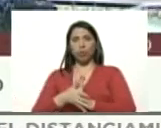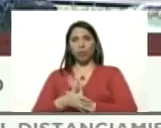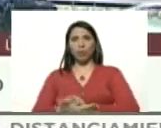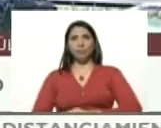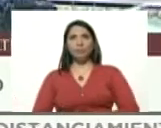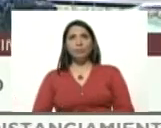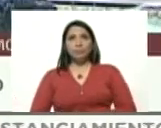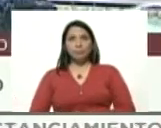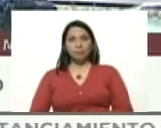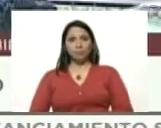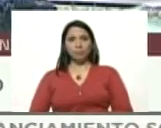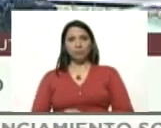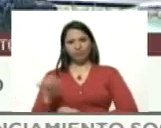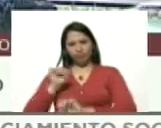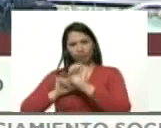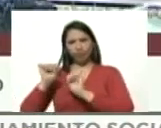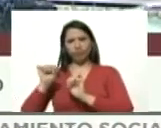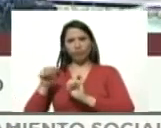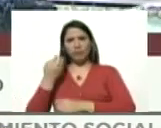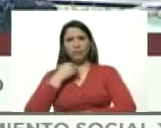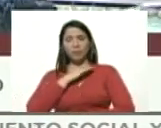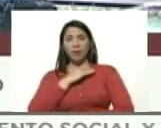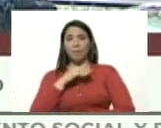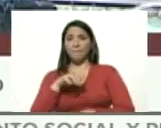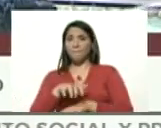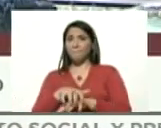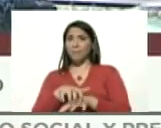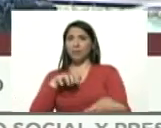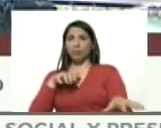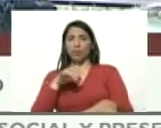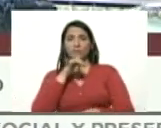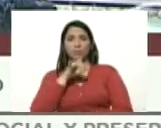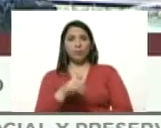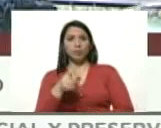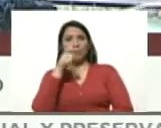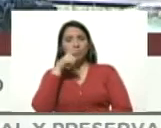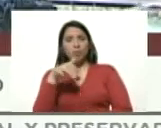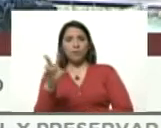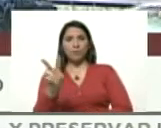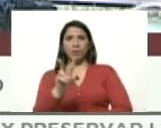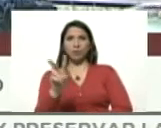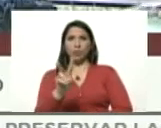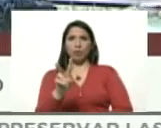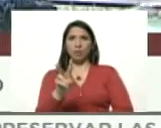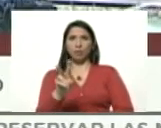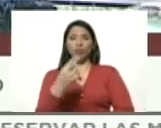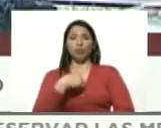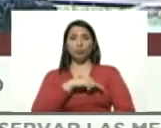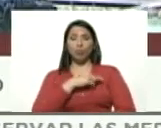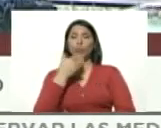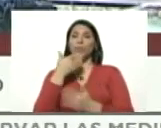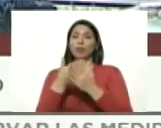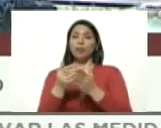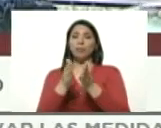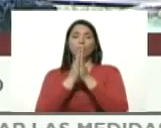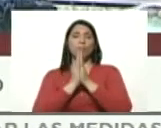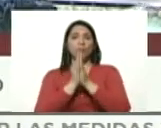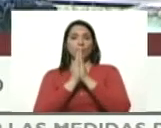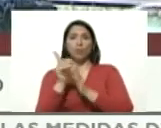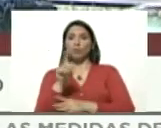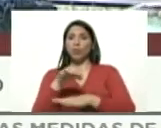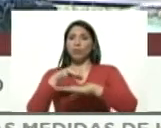de la enfermedad. Vamos a tener mayor información de la población venezolana, Por eso les pedimos que no dejen de